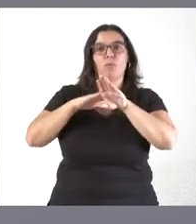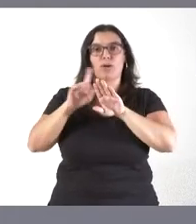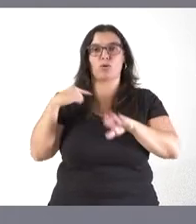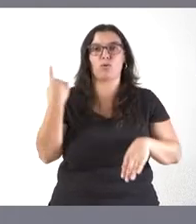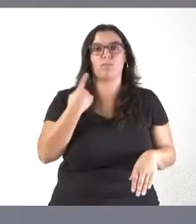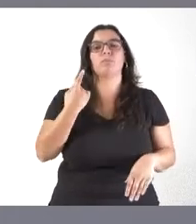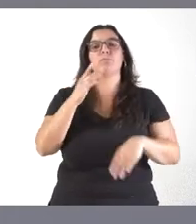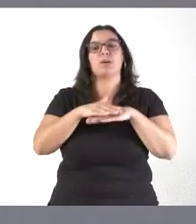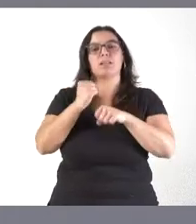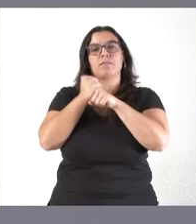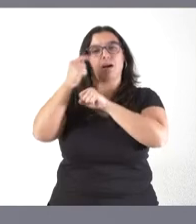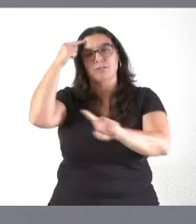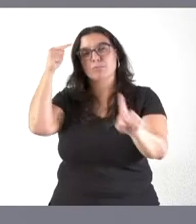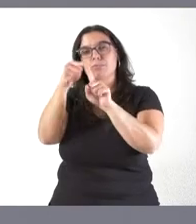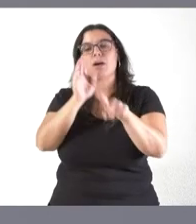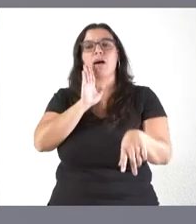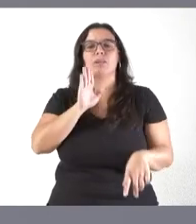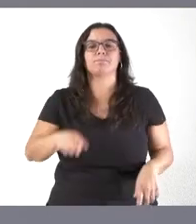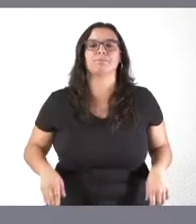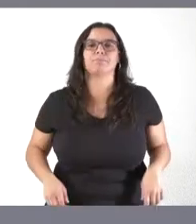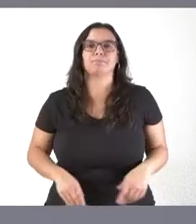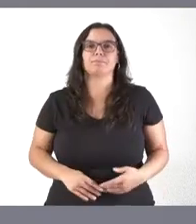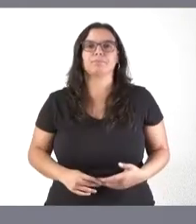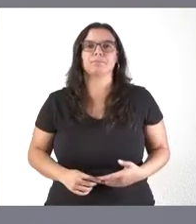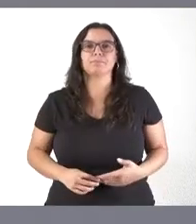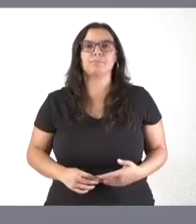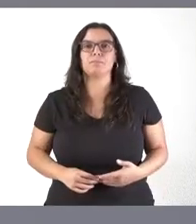trabajar en esa dirección y con sus objetivos que les he planteado anteriormente